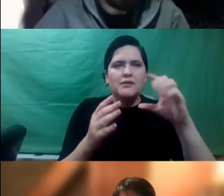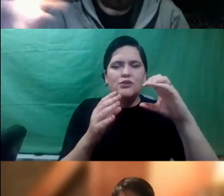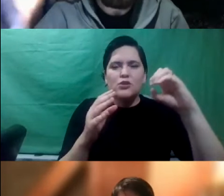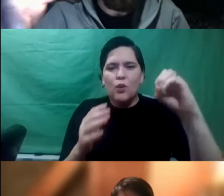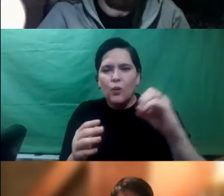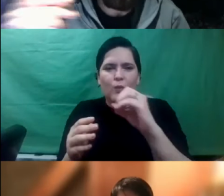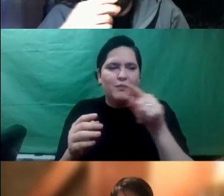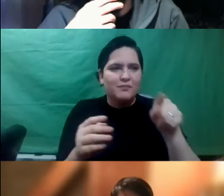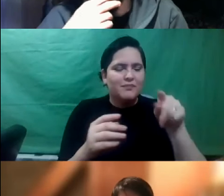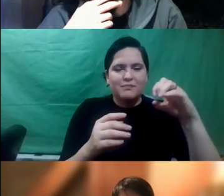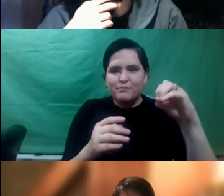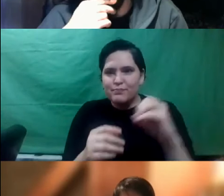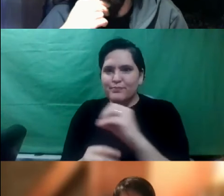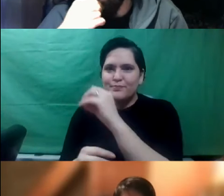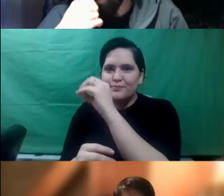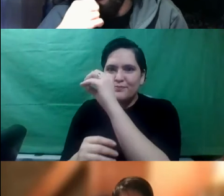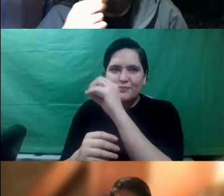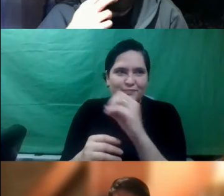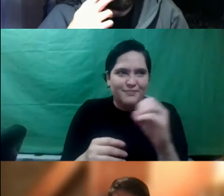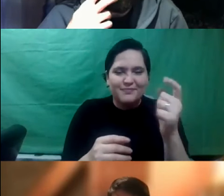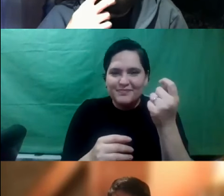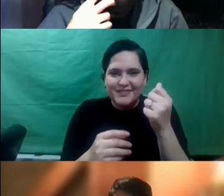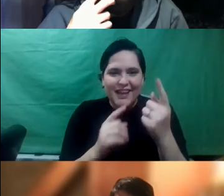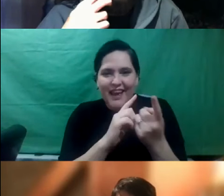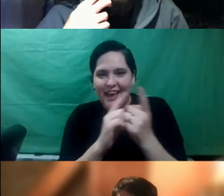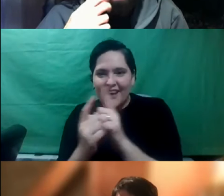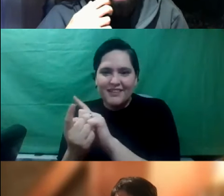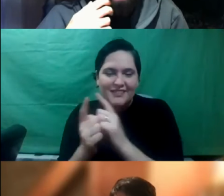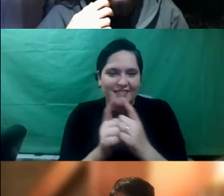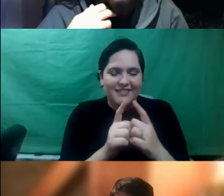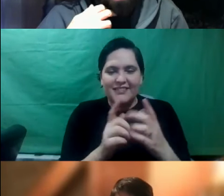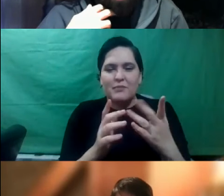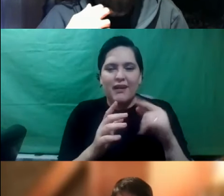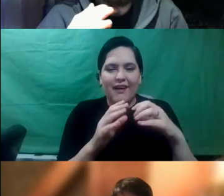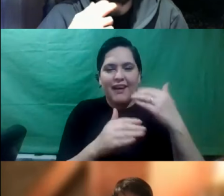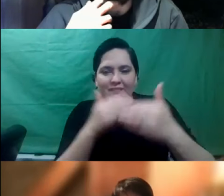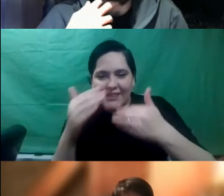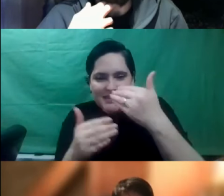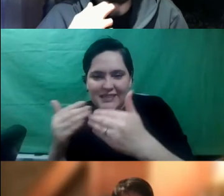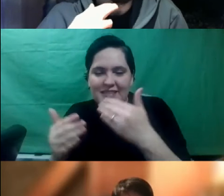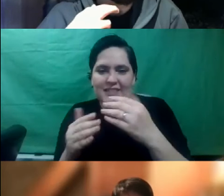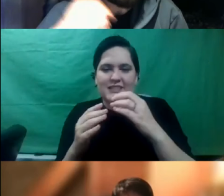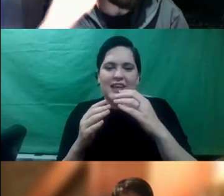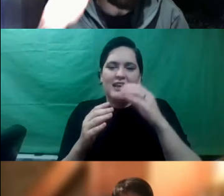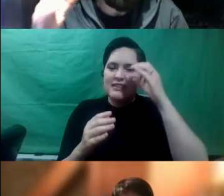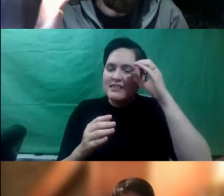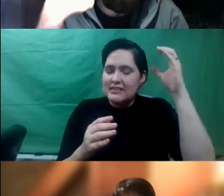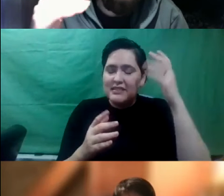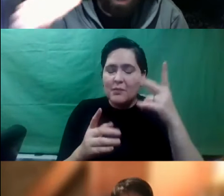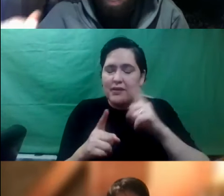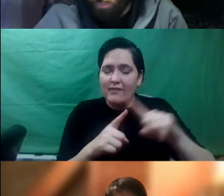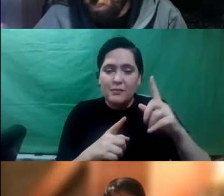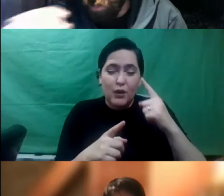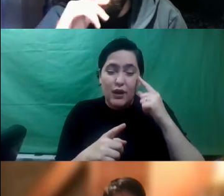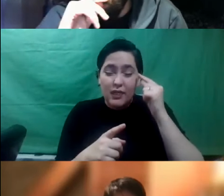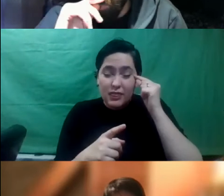y cómo en qué época estamos respecto a la ciencia ahora. Qué bueno. No necesariamente es tan teórico, digamos, de